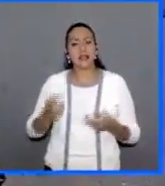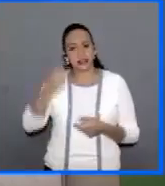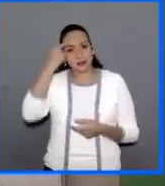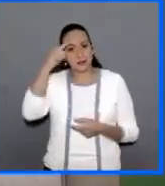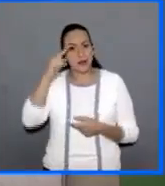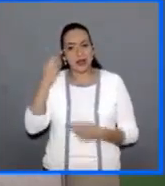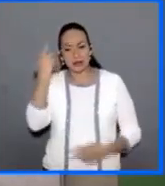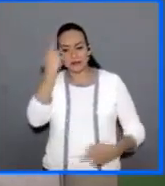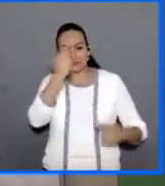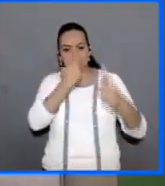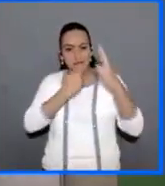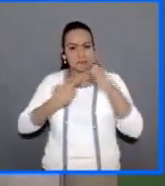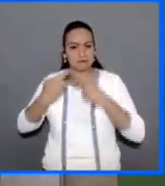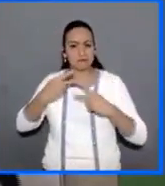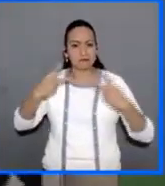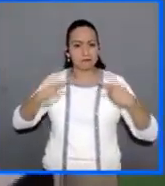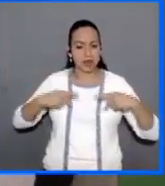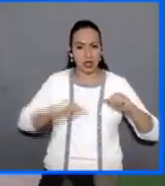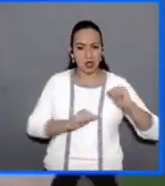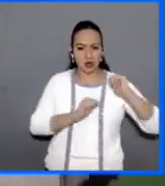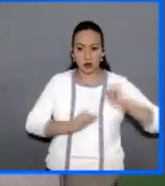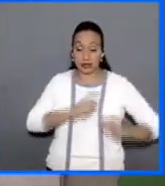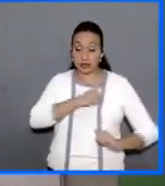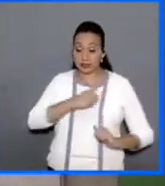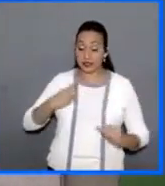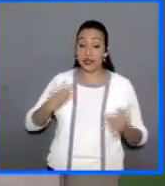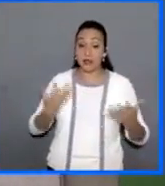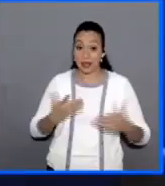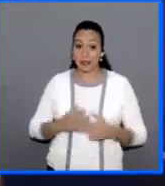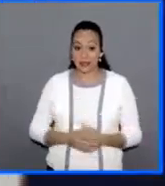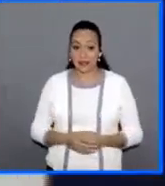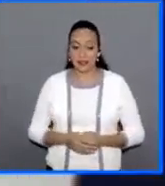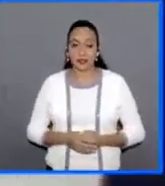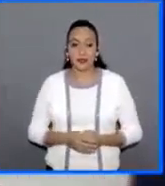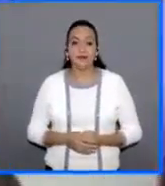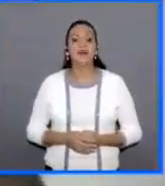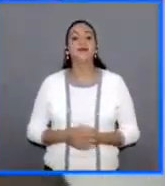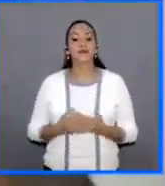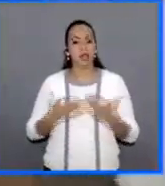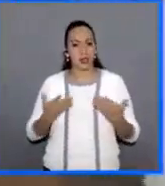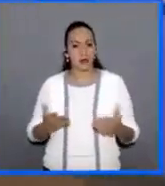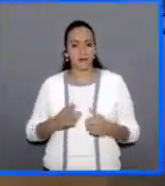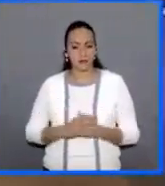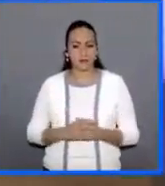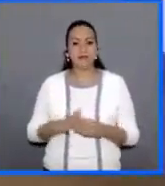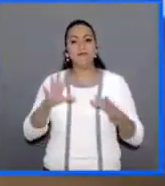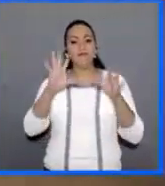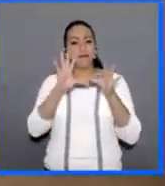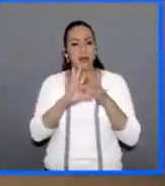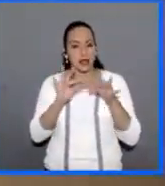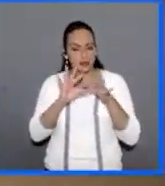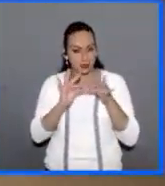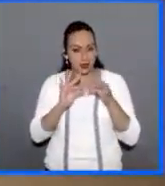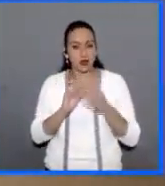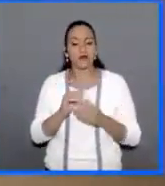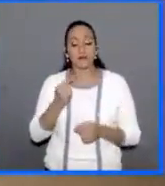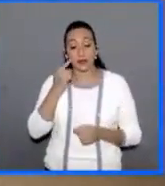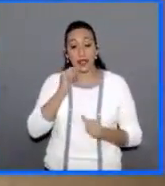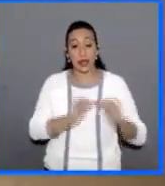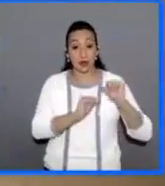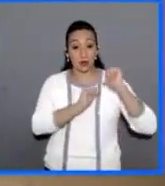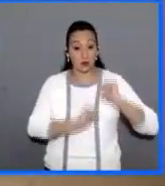la autoridad debería ejercer sus atribuciones. Además, explicó, implicaba que la autoridad pudiera incurrir